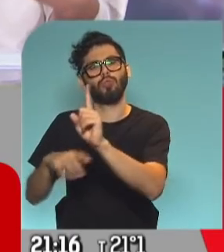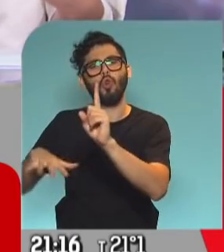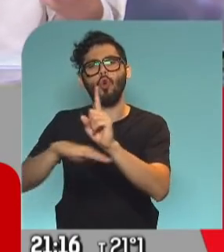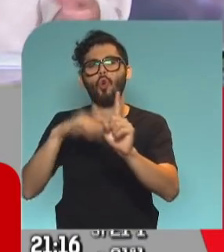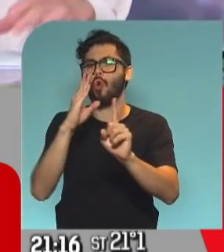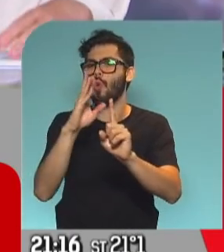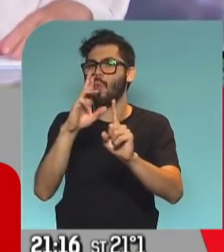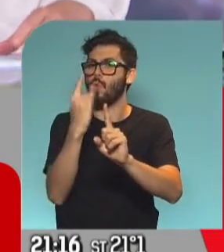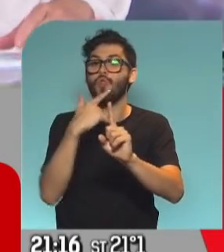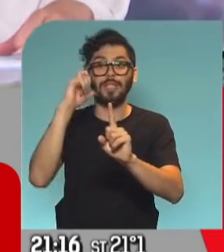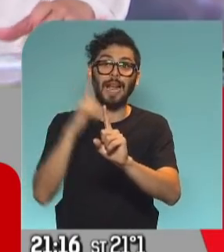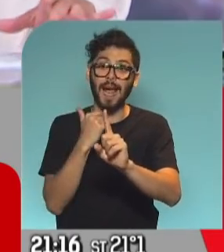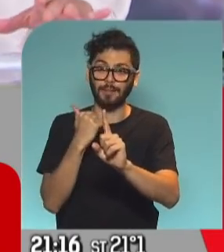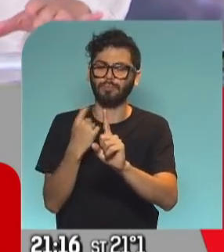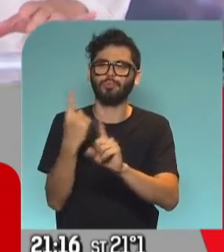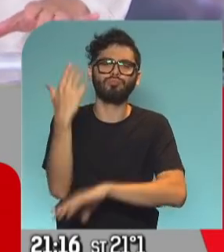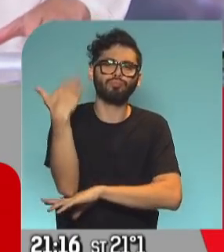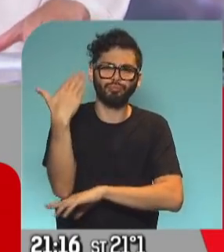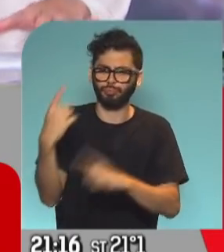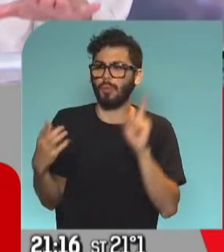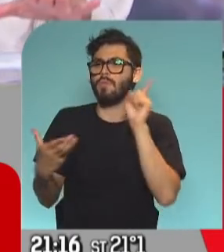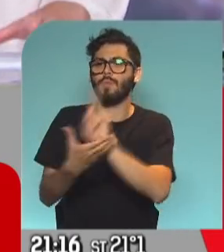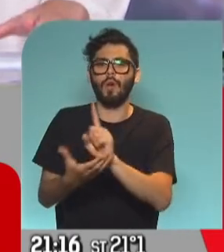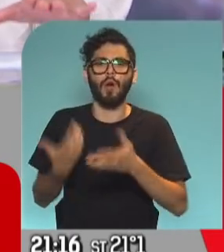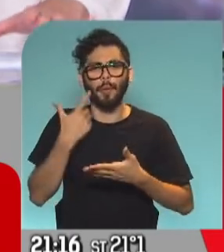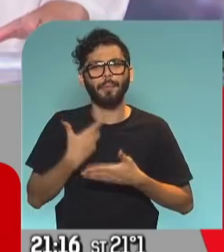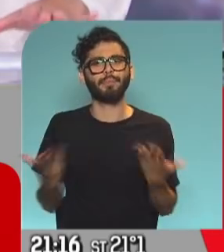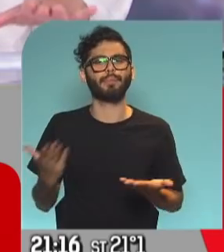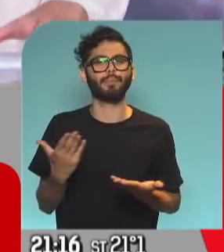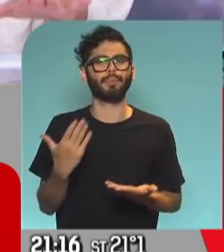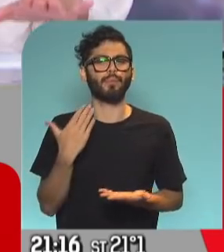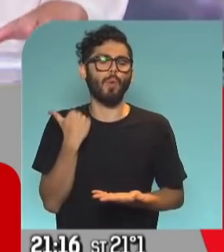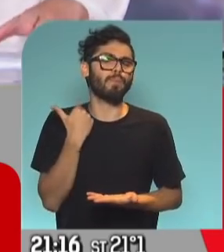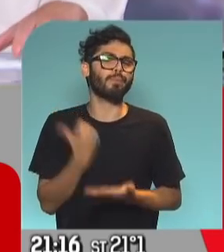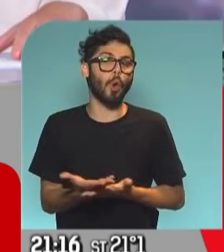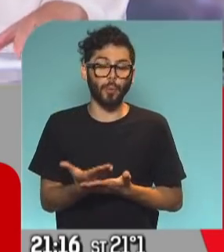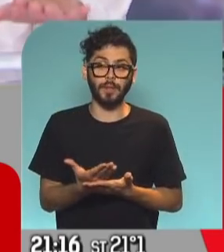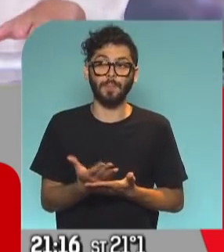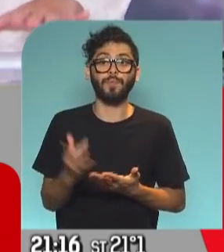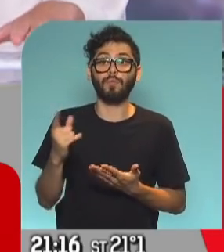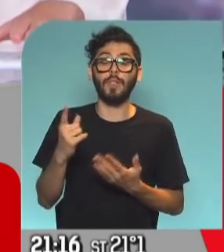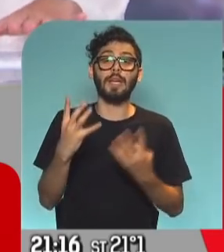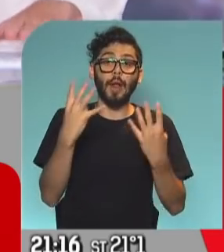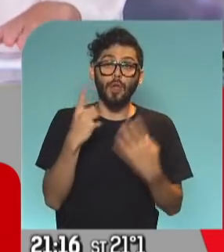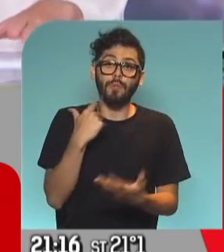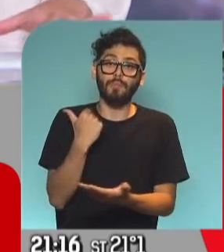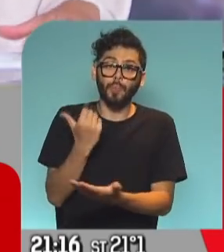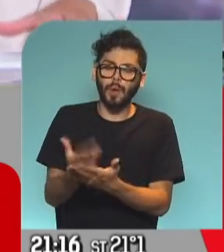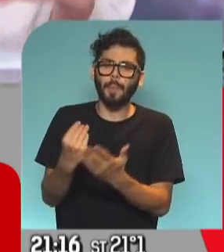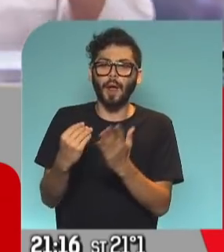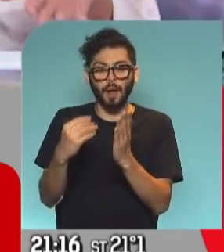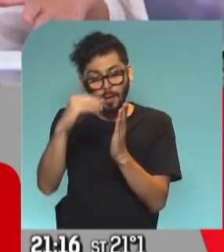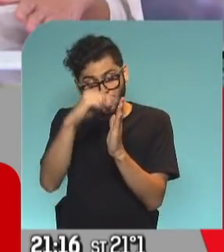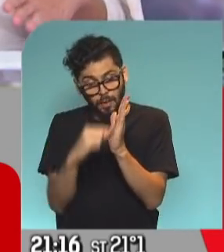Unión Europea para presentar su posición, y ya el Reino Unido presentó una propuesta para bajar, levantar 4 cláusulas